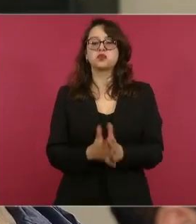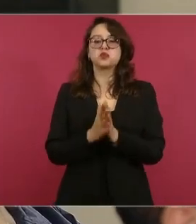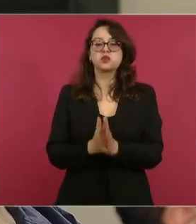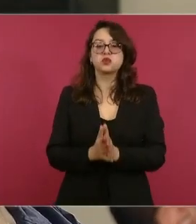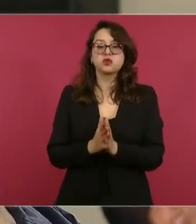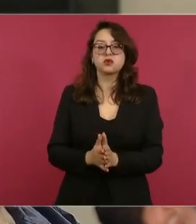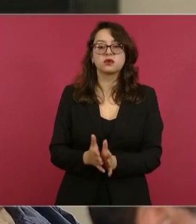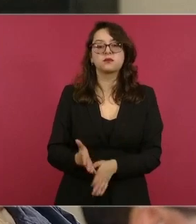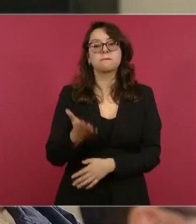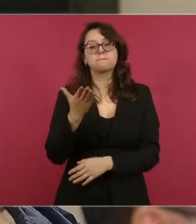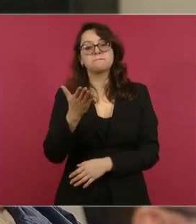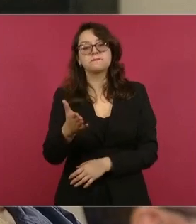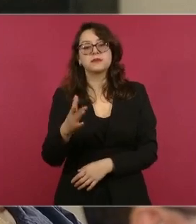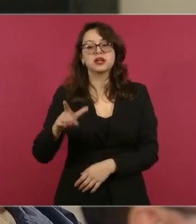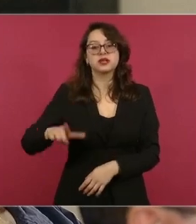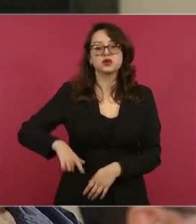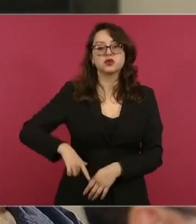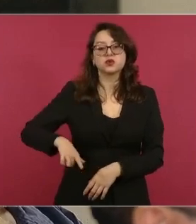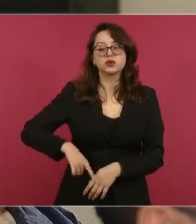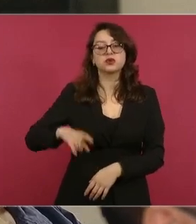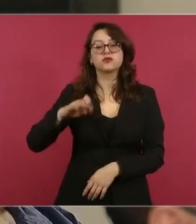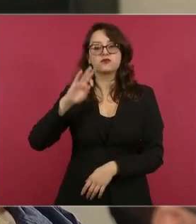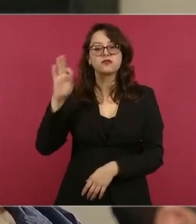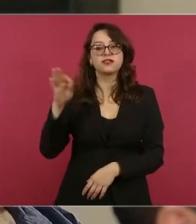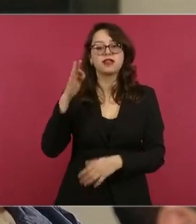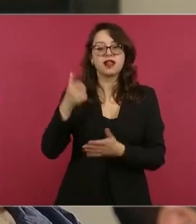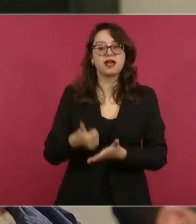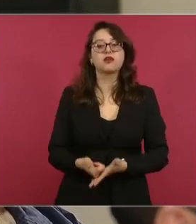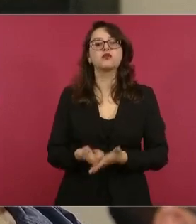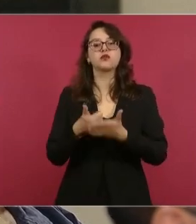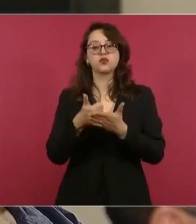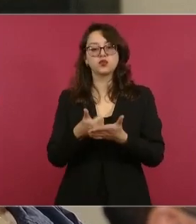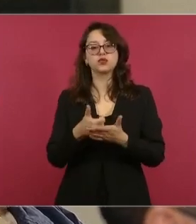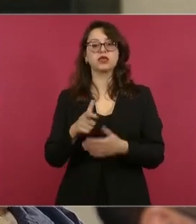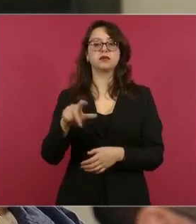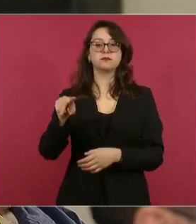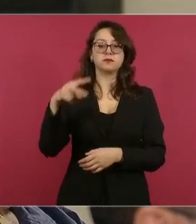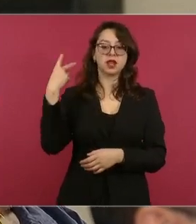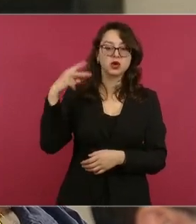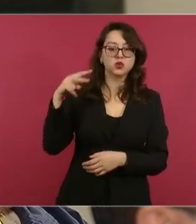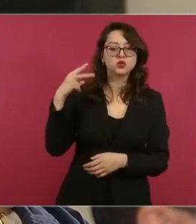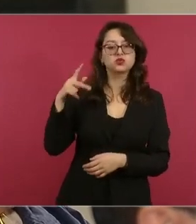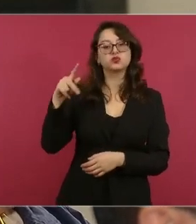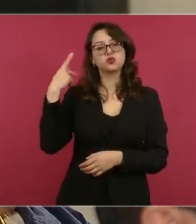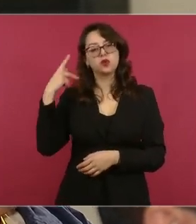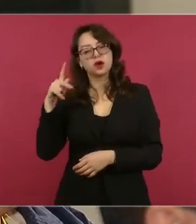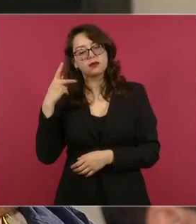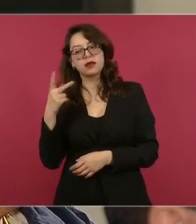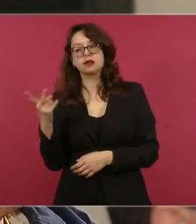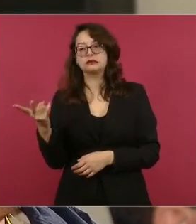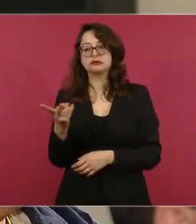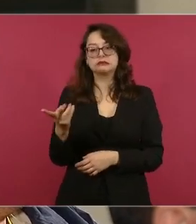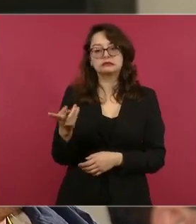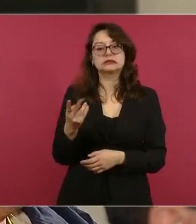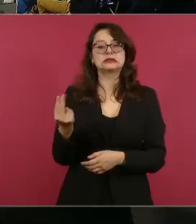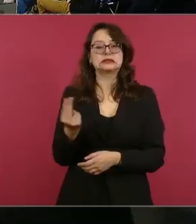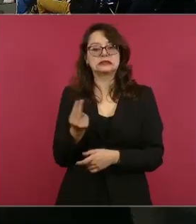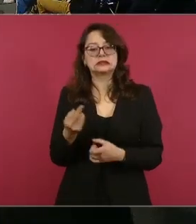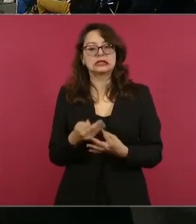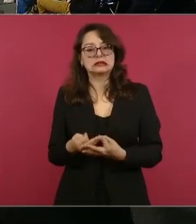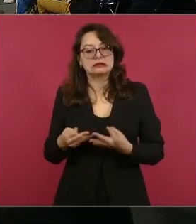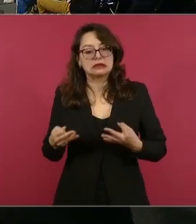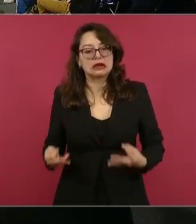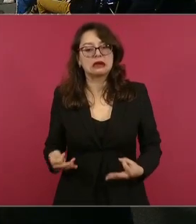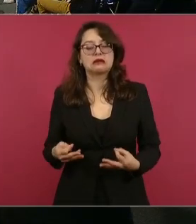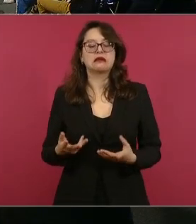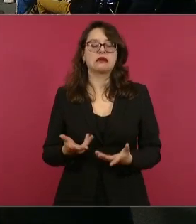por favor el gobierno federal les ayude en ese sentido, tanto en Veracruz como en Puebla, para que ellos tengan sus terrenos, puedan